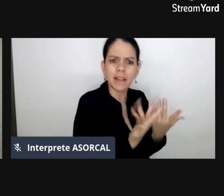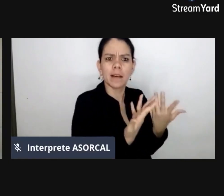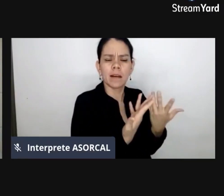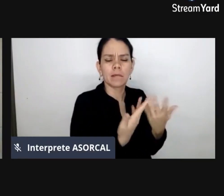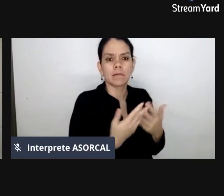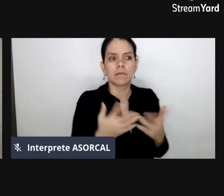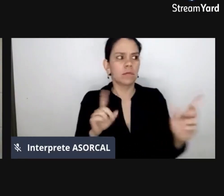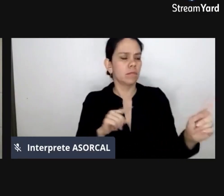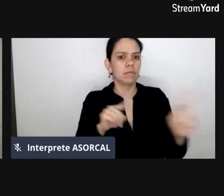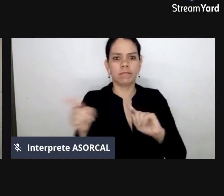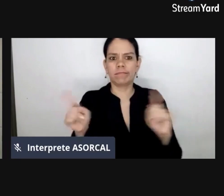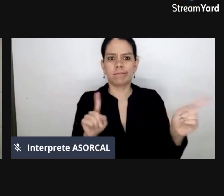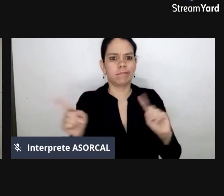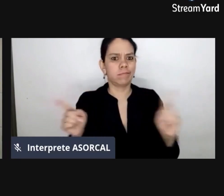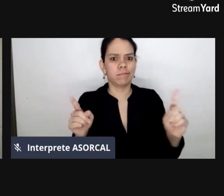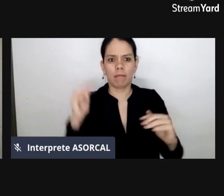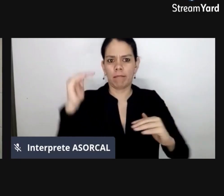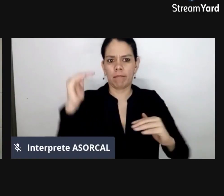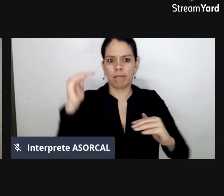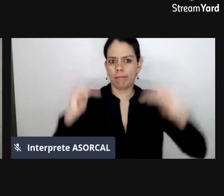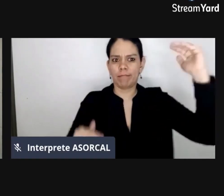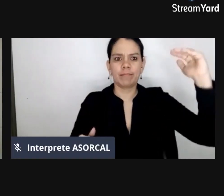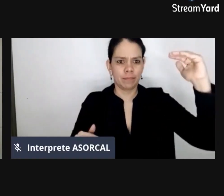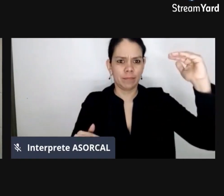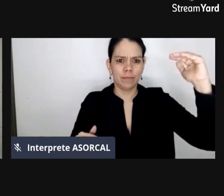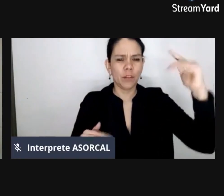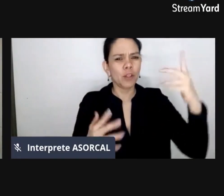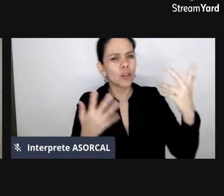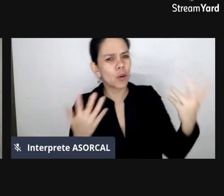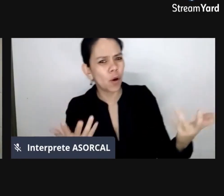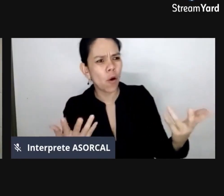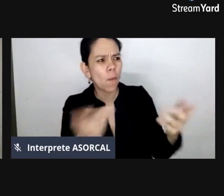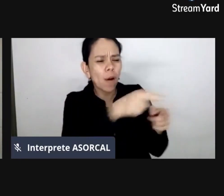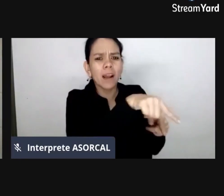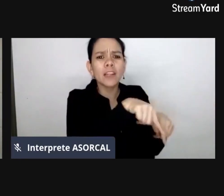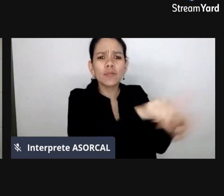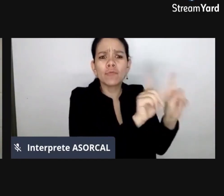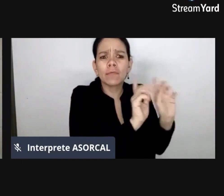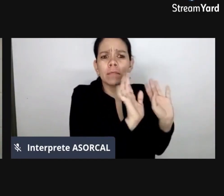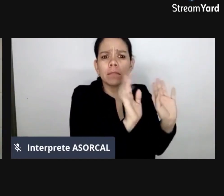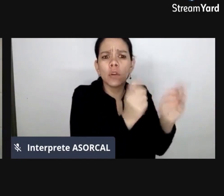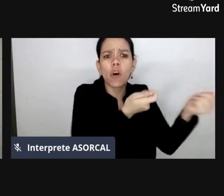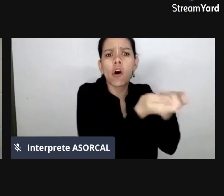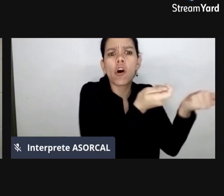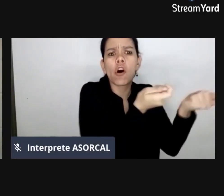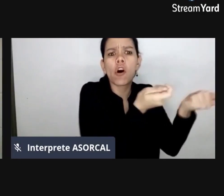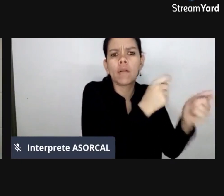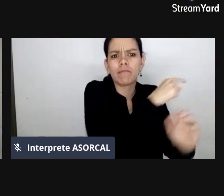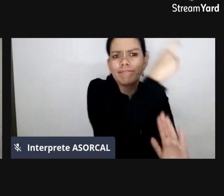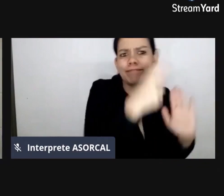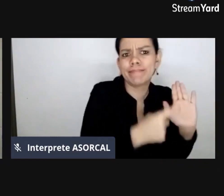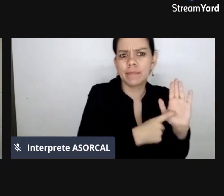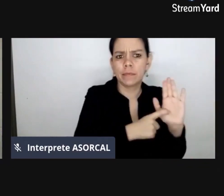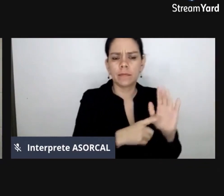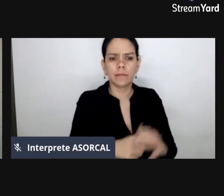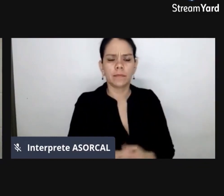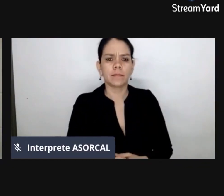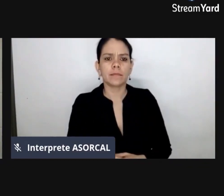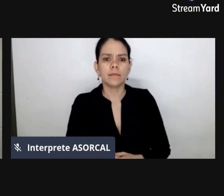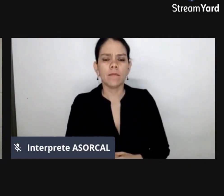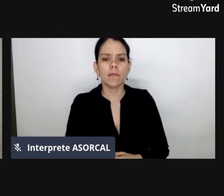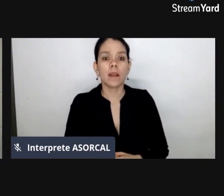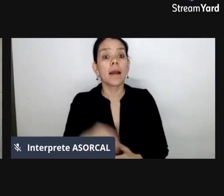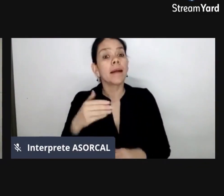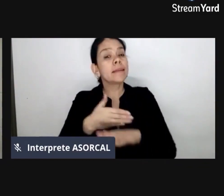producción. Se refiere a la producción agrícola. La efervescencia social en el país comenzó ya en la década de los años